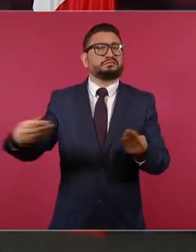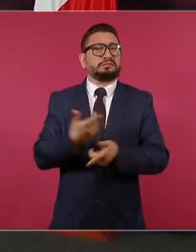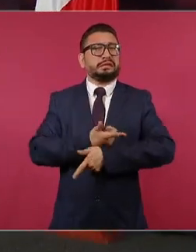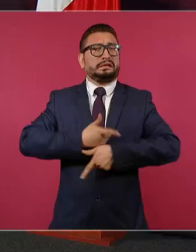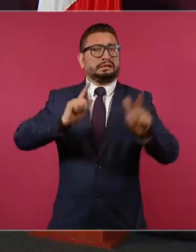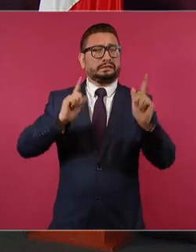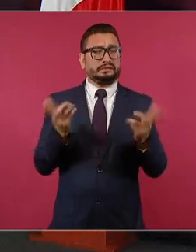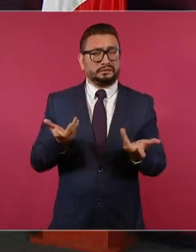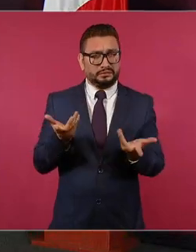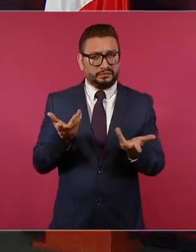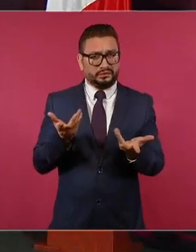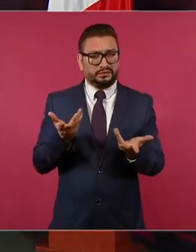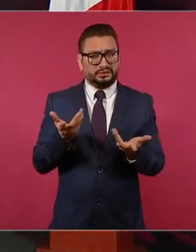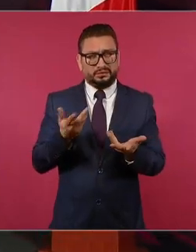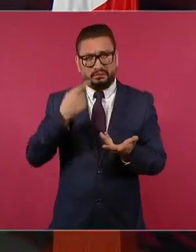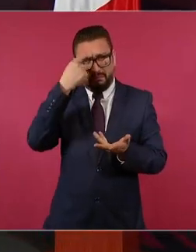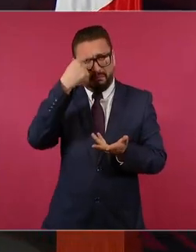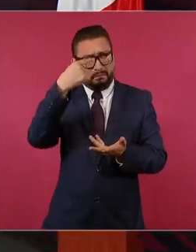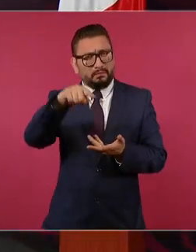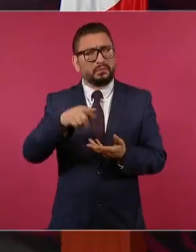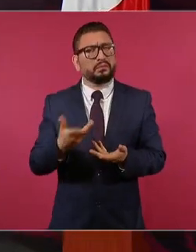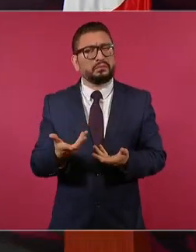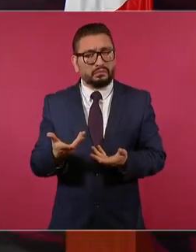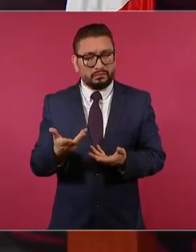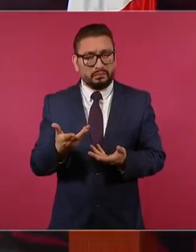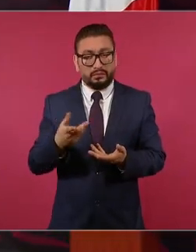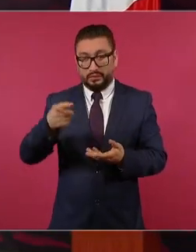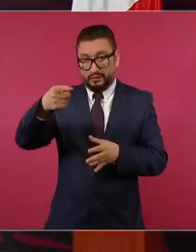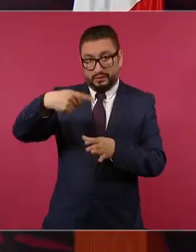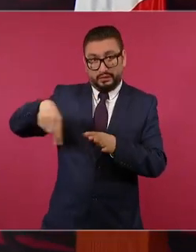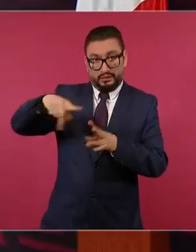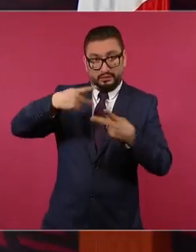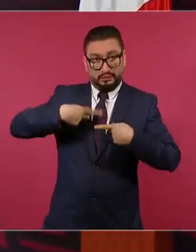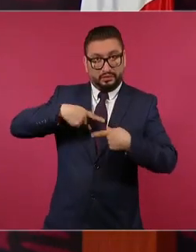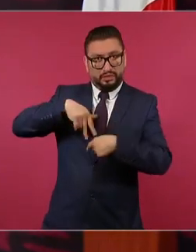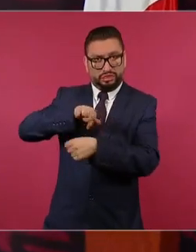para que sean inmunes